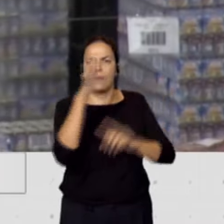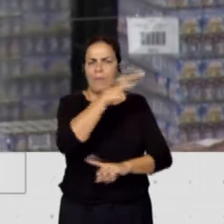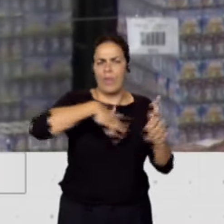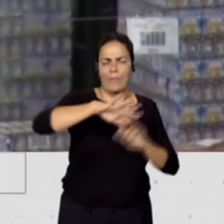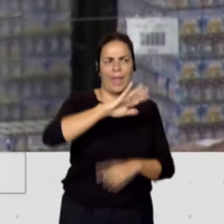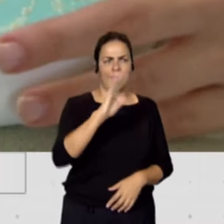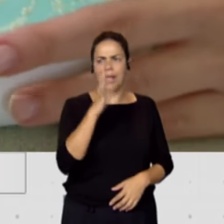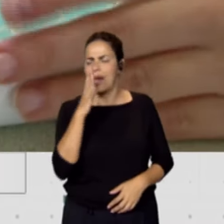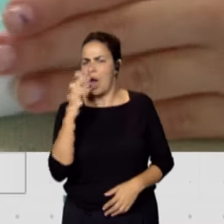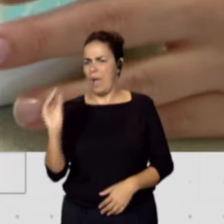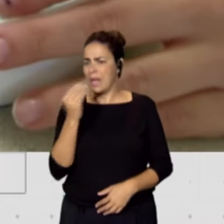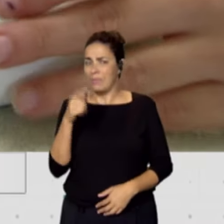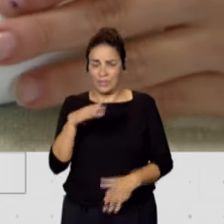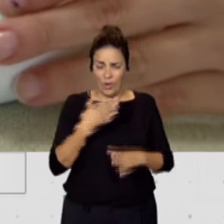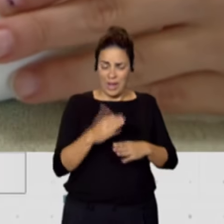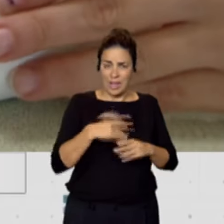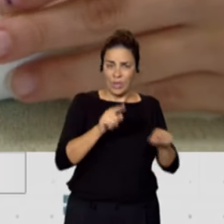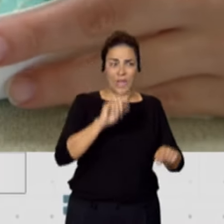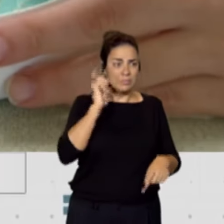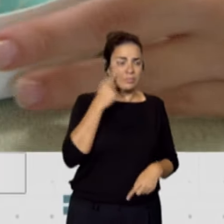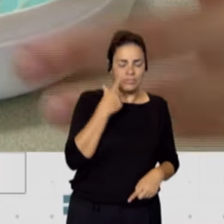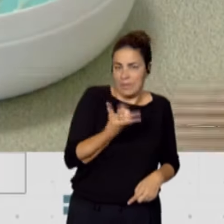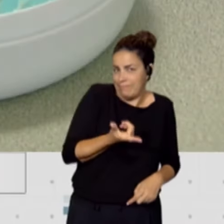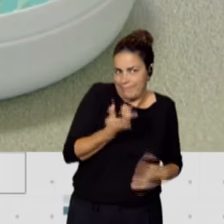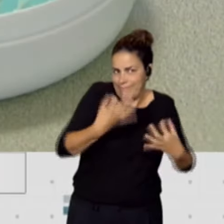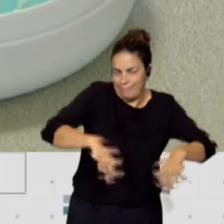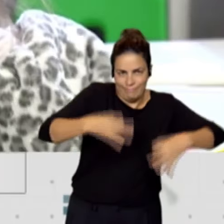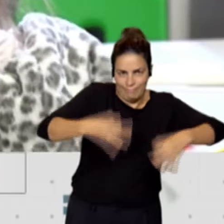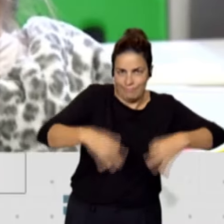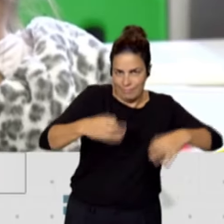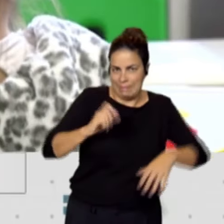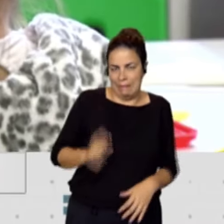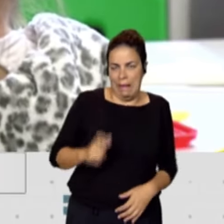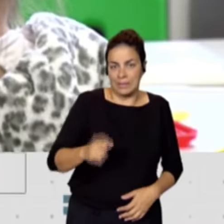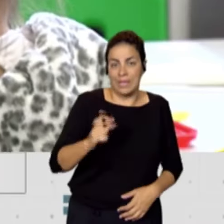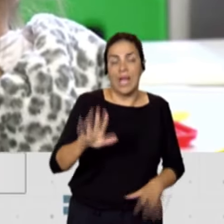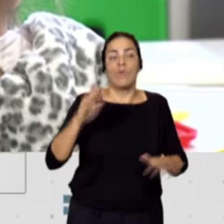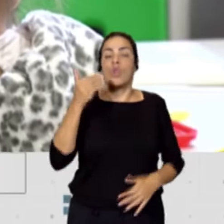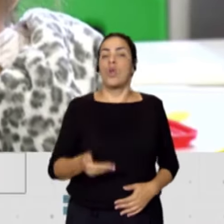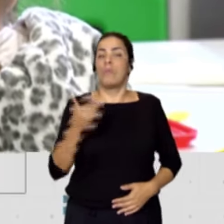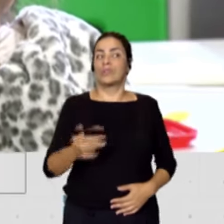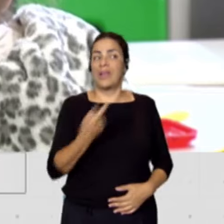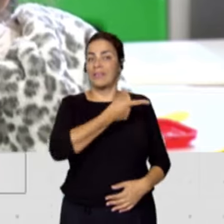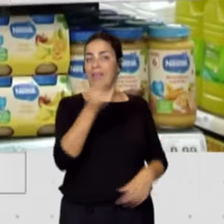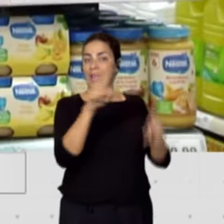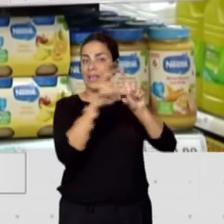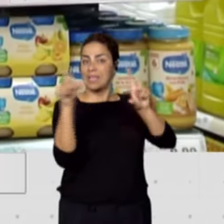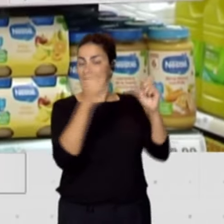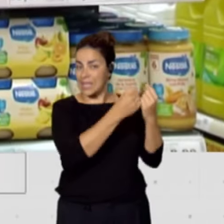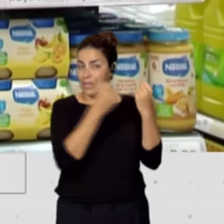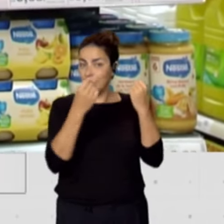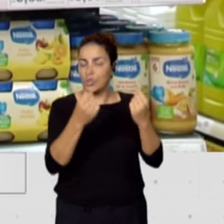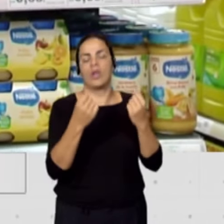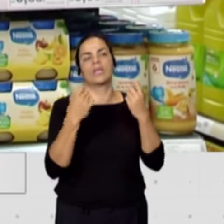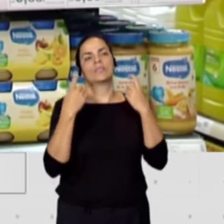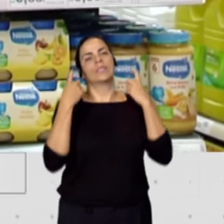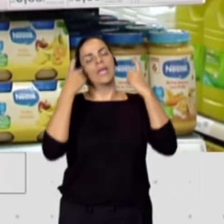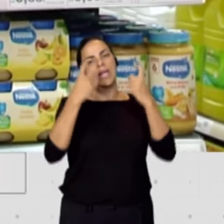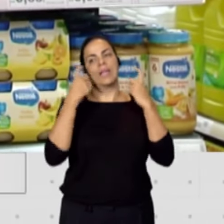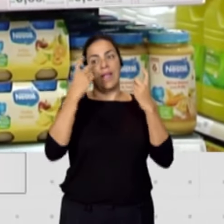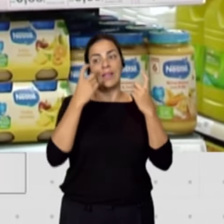alimentos Lo importante es que intentemos por parte de las instituciones por supuesto eh disminuir esa ese